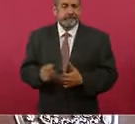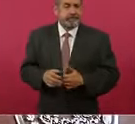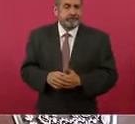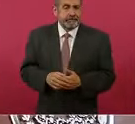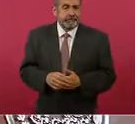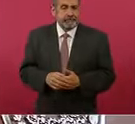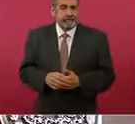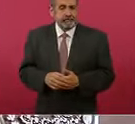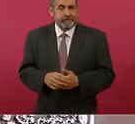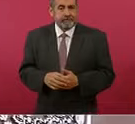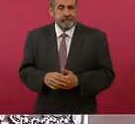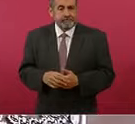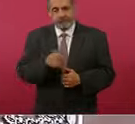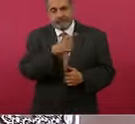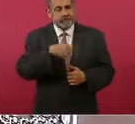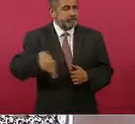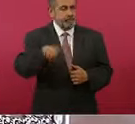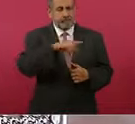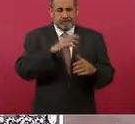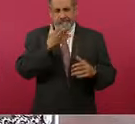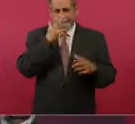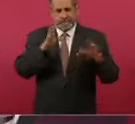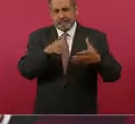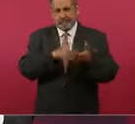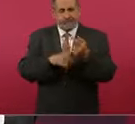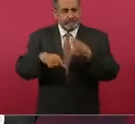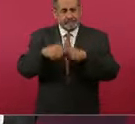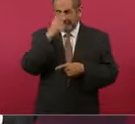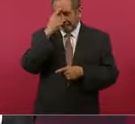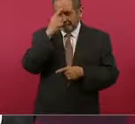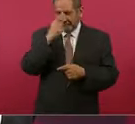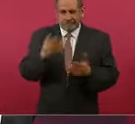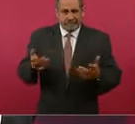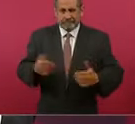y de todos estos conservadores